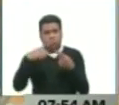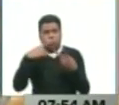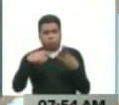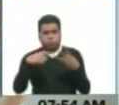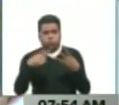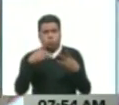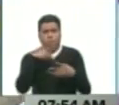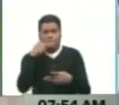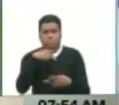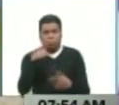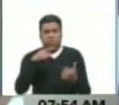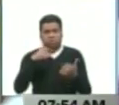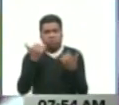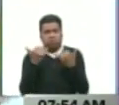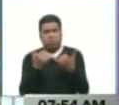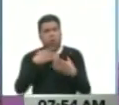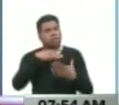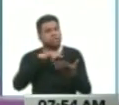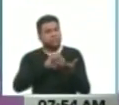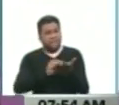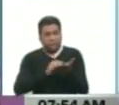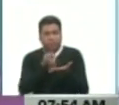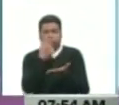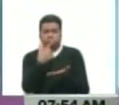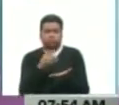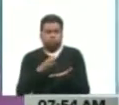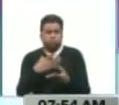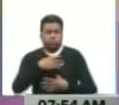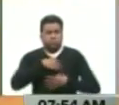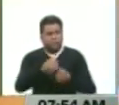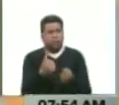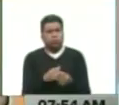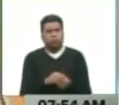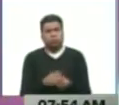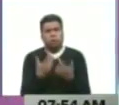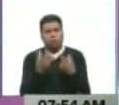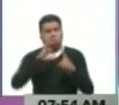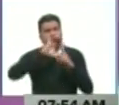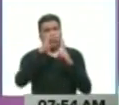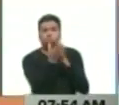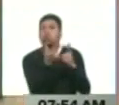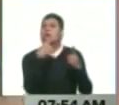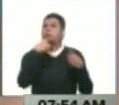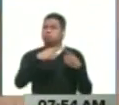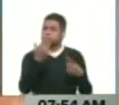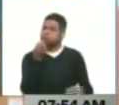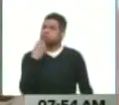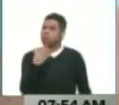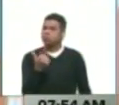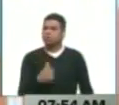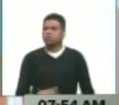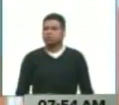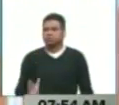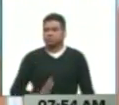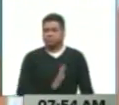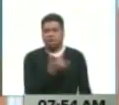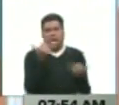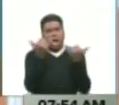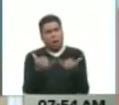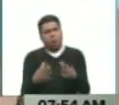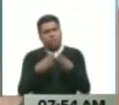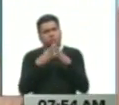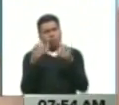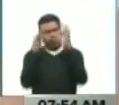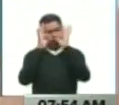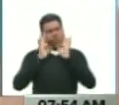ahora en lo cultural. Ahora, ministro, usted toca la incorporación de manera oficial y de manera formal, digámoslo así, en la